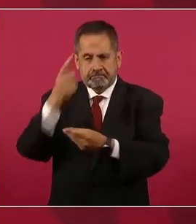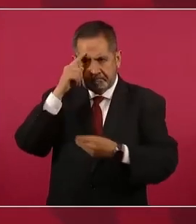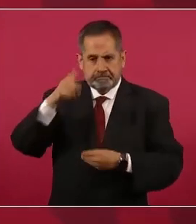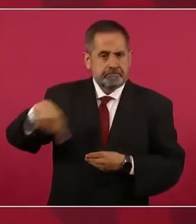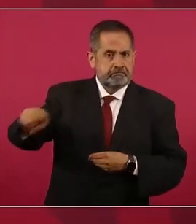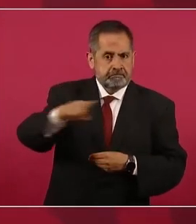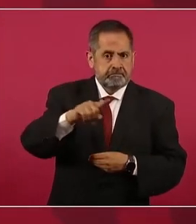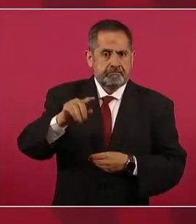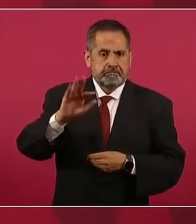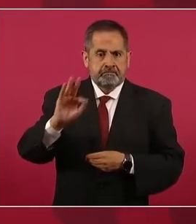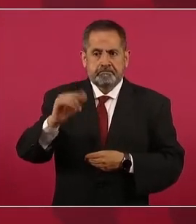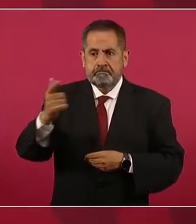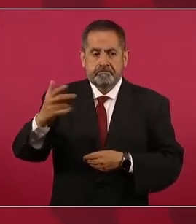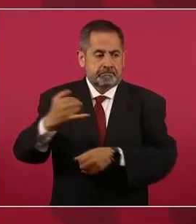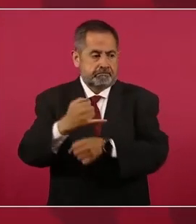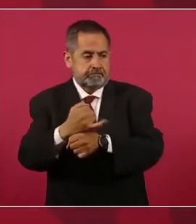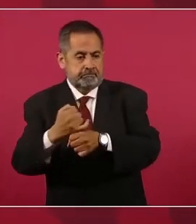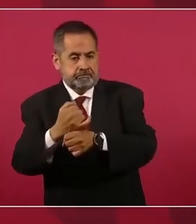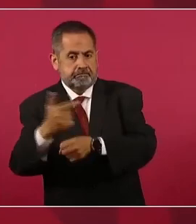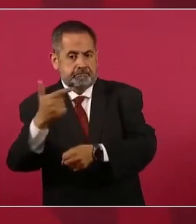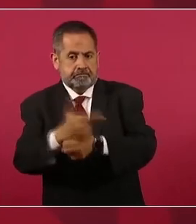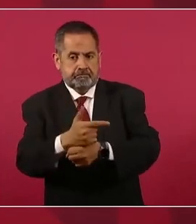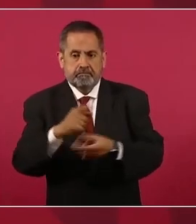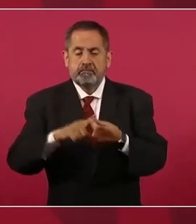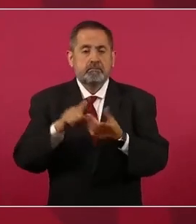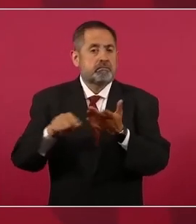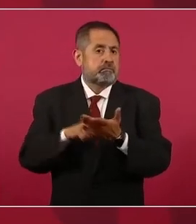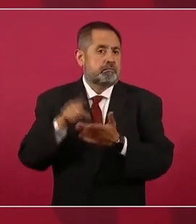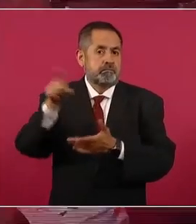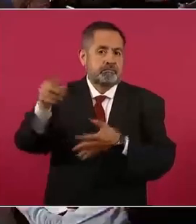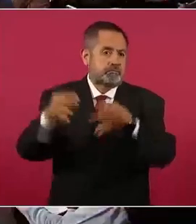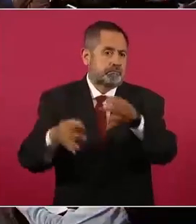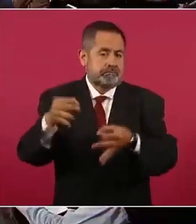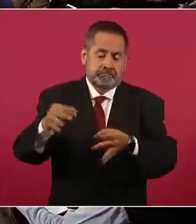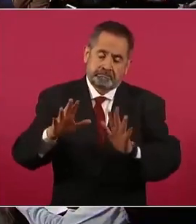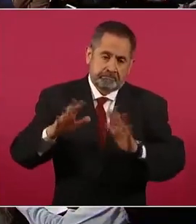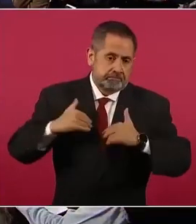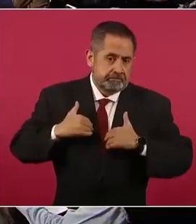haga ya en sede ministerial.